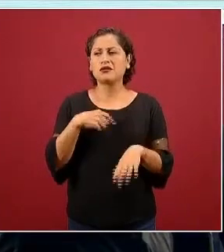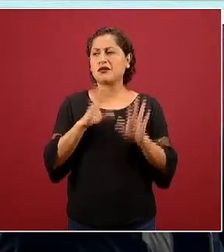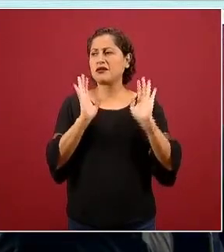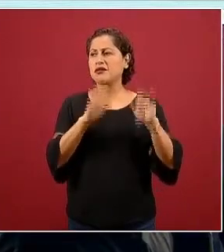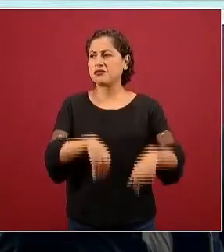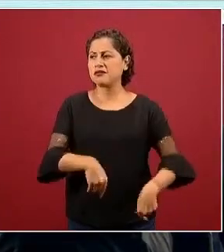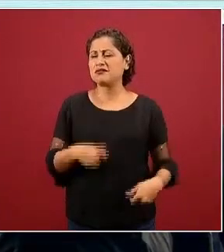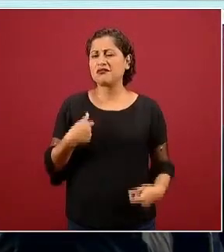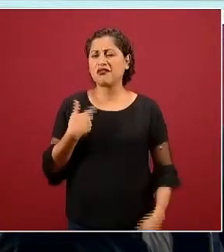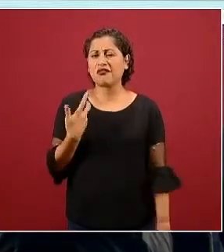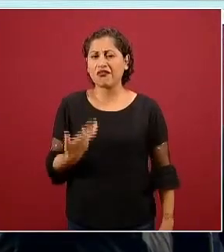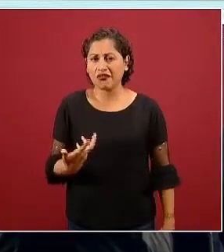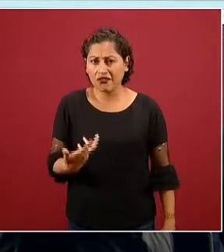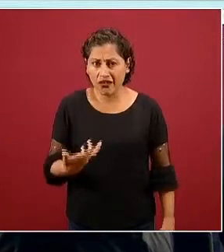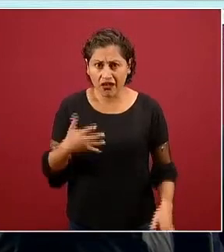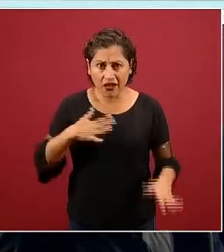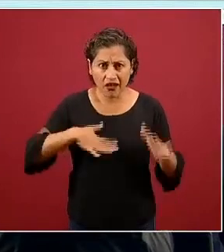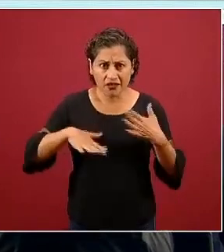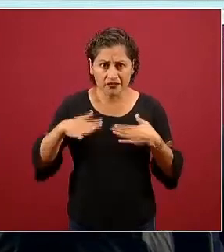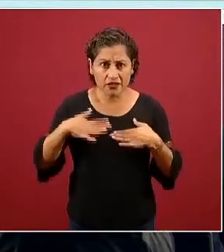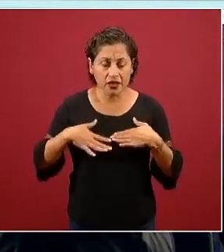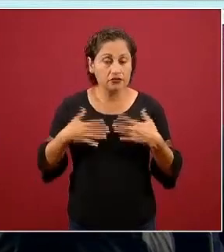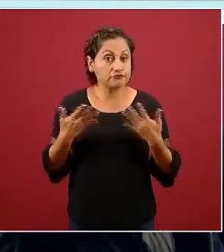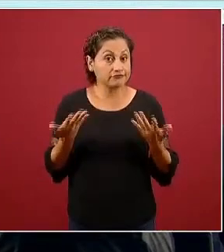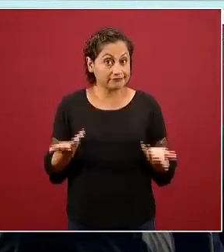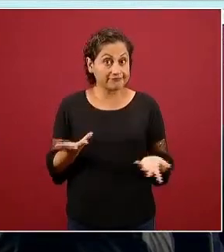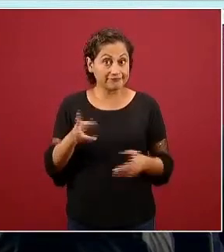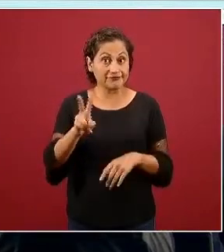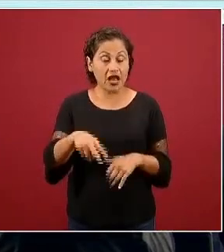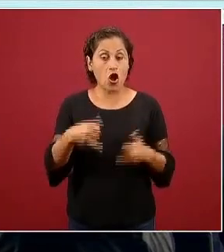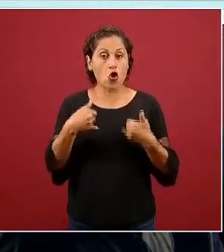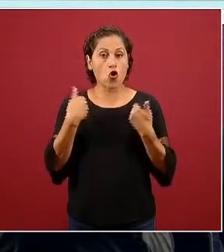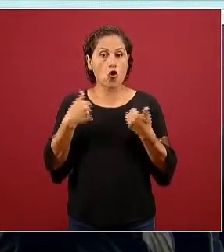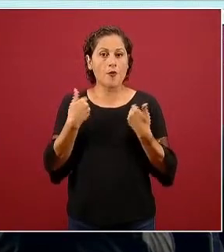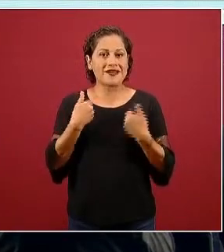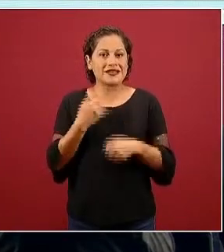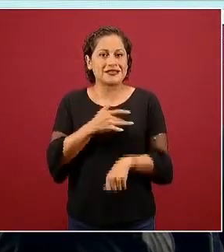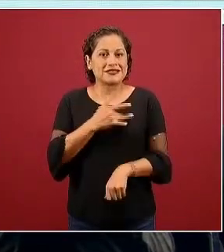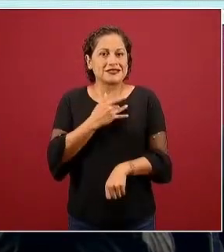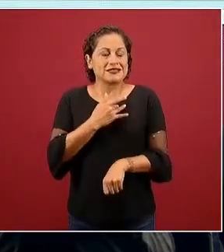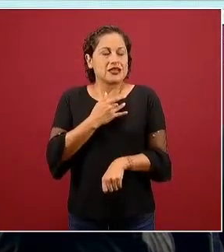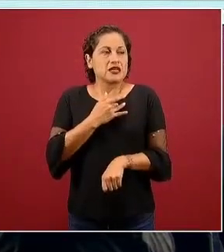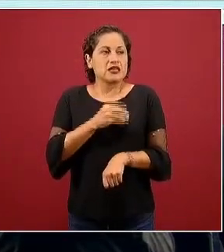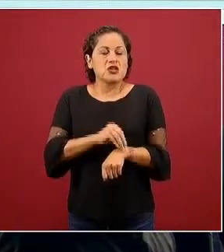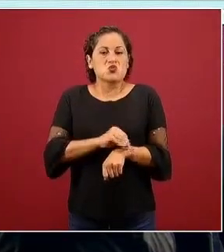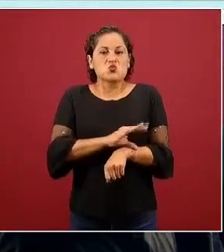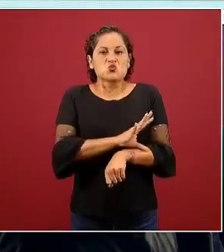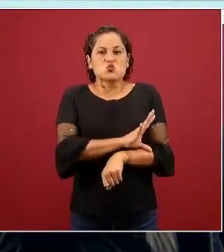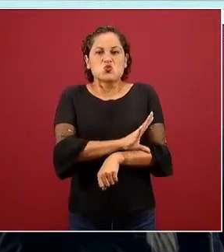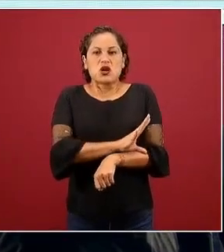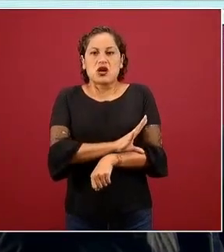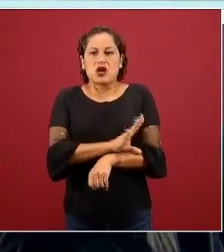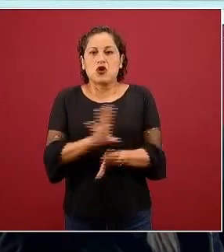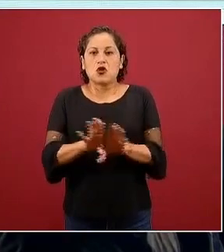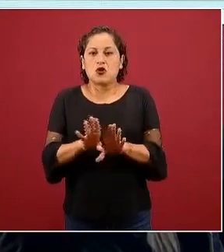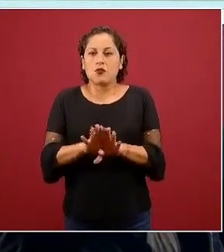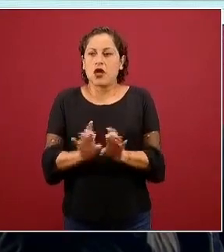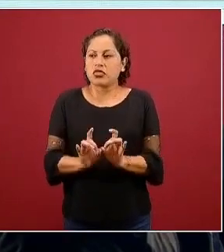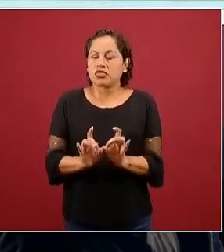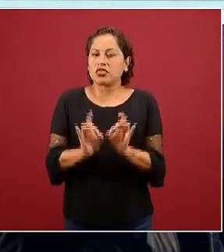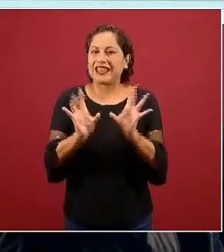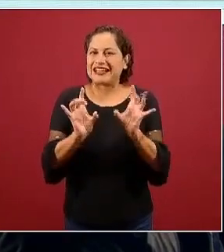energía, tienen una hipersensibilidad emocional que se podría reflejar la mayoría de las veces